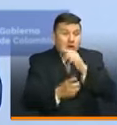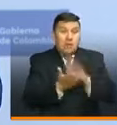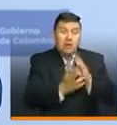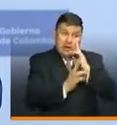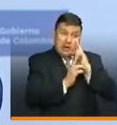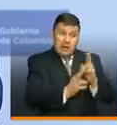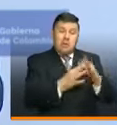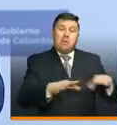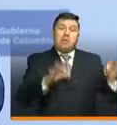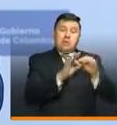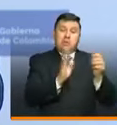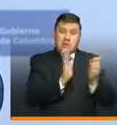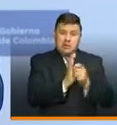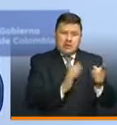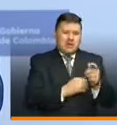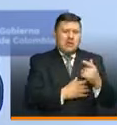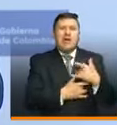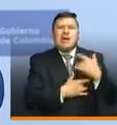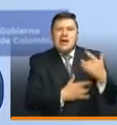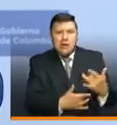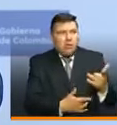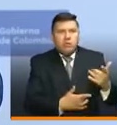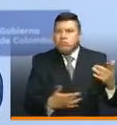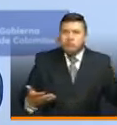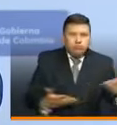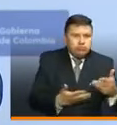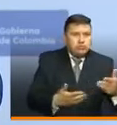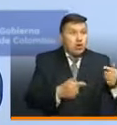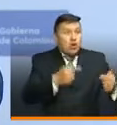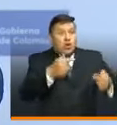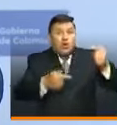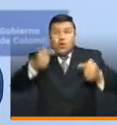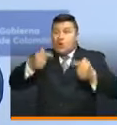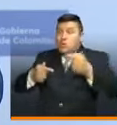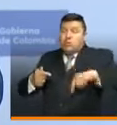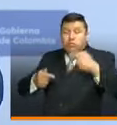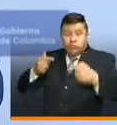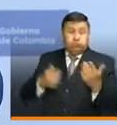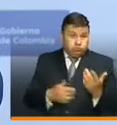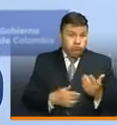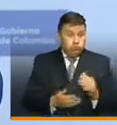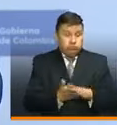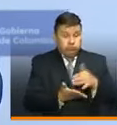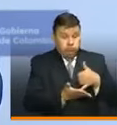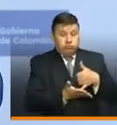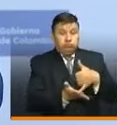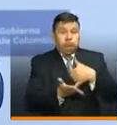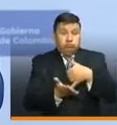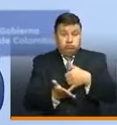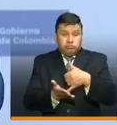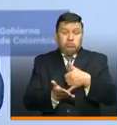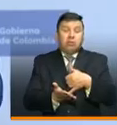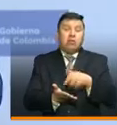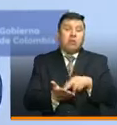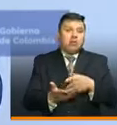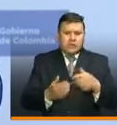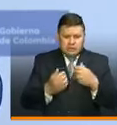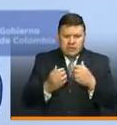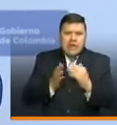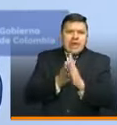reconocimiento explícito a esa generosidad, todos los concursantes que son premiados entregan toda